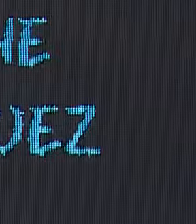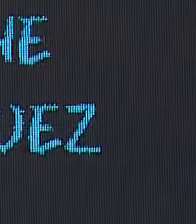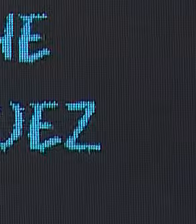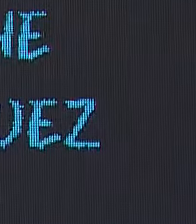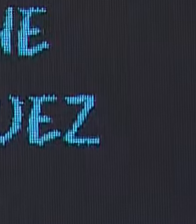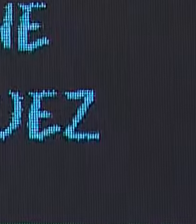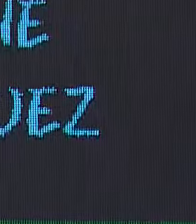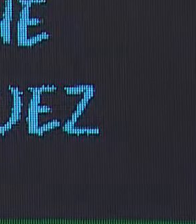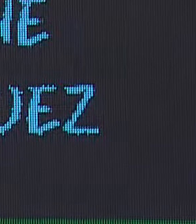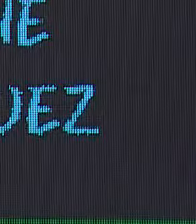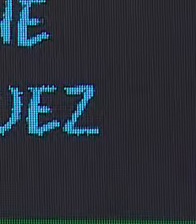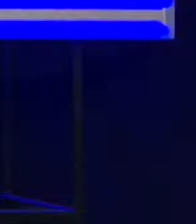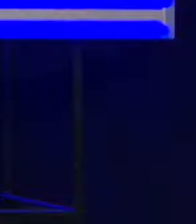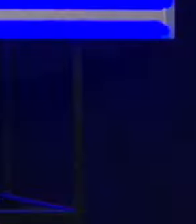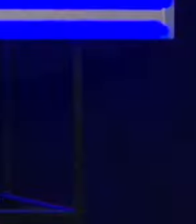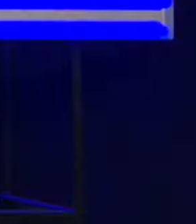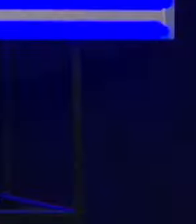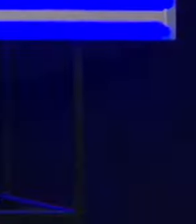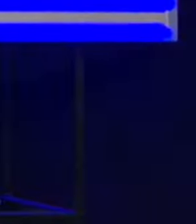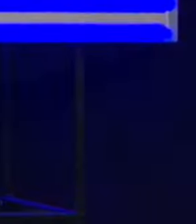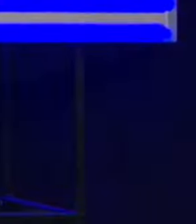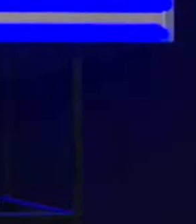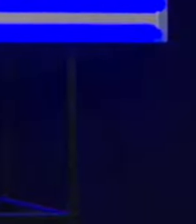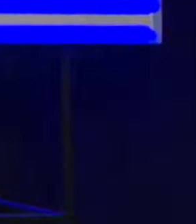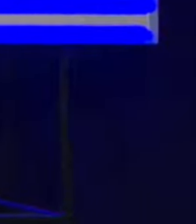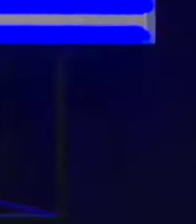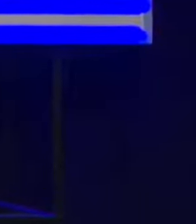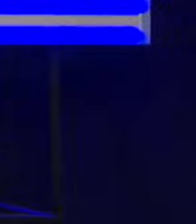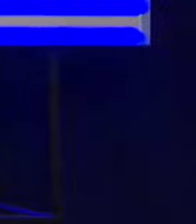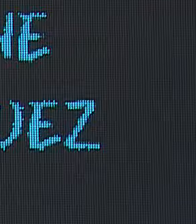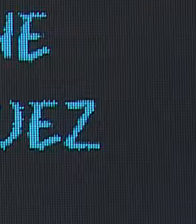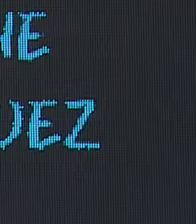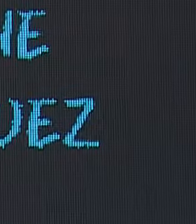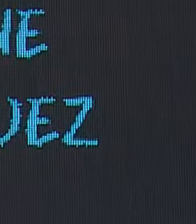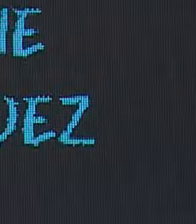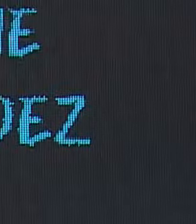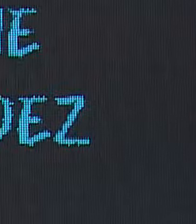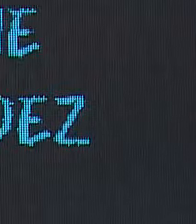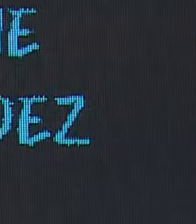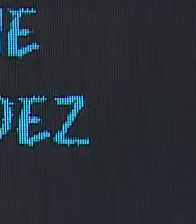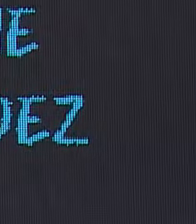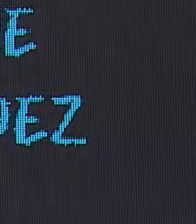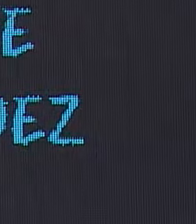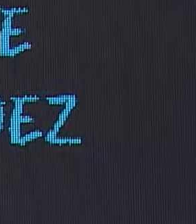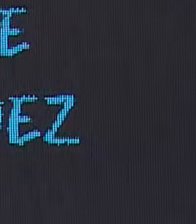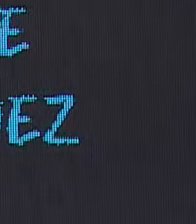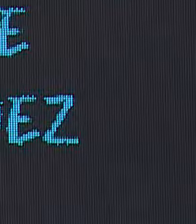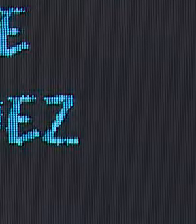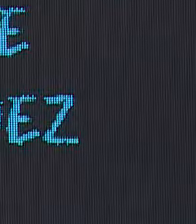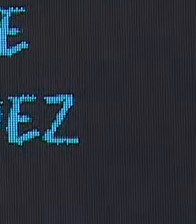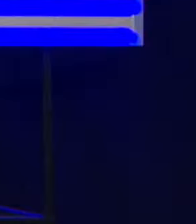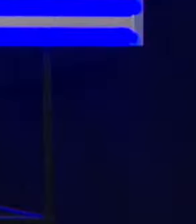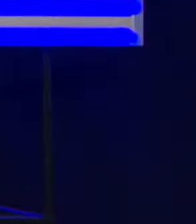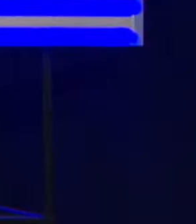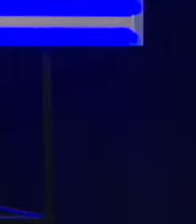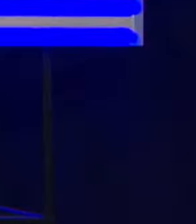helado vamos a comer hoy? ¿No? ¿Qué gusto de helado vamos a comer hoy? A ver, pidamos, empecemos a pedir. Frutilla. Frutilla, bien, pero anoto. Frutilla, ¿al agua o al agua la